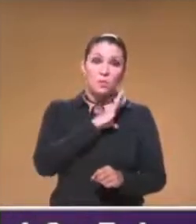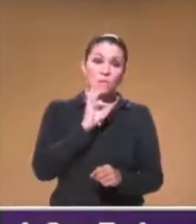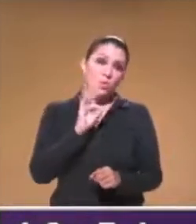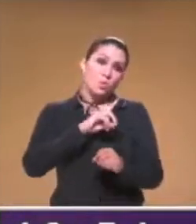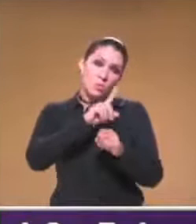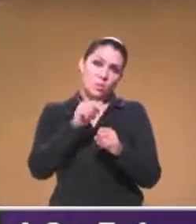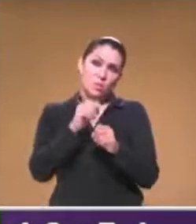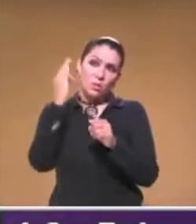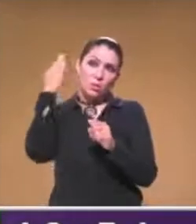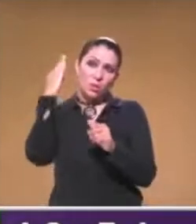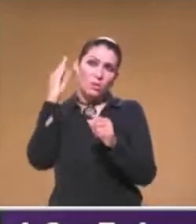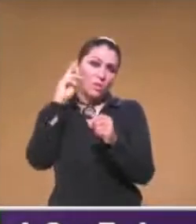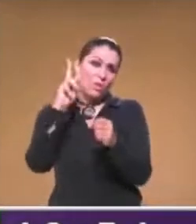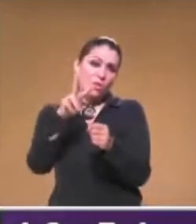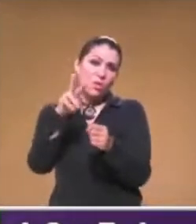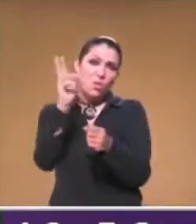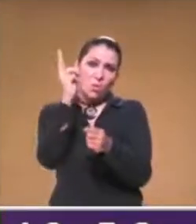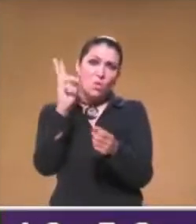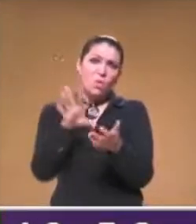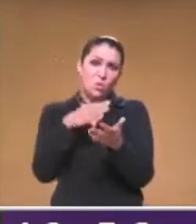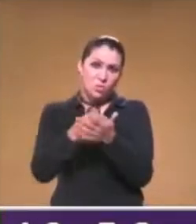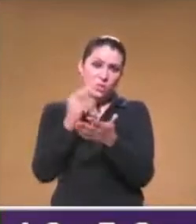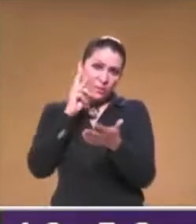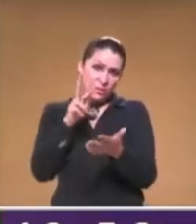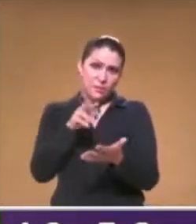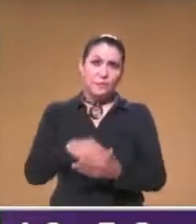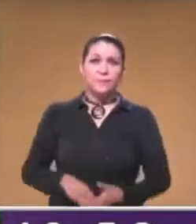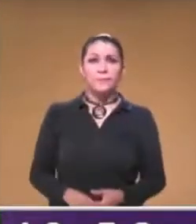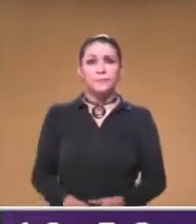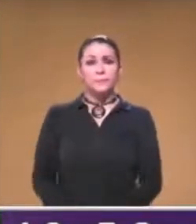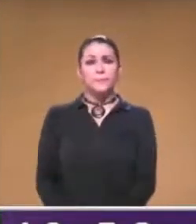ahí tendrás tiempo para luego elaborarla.